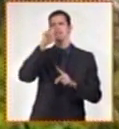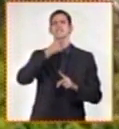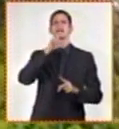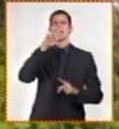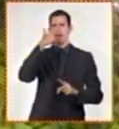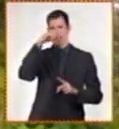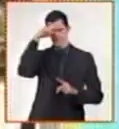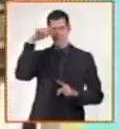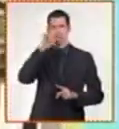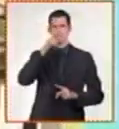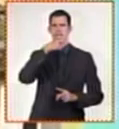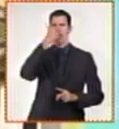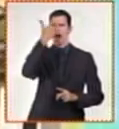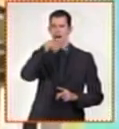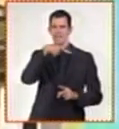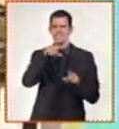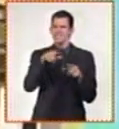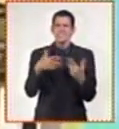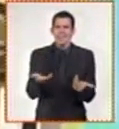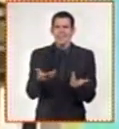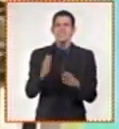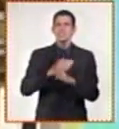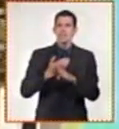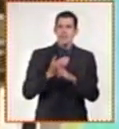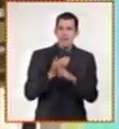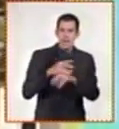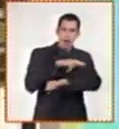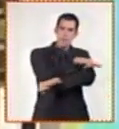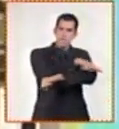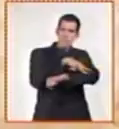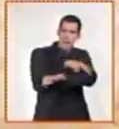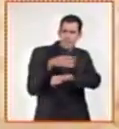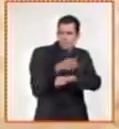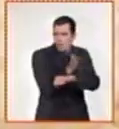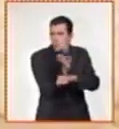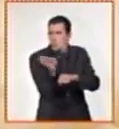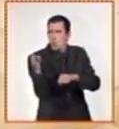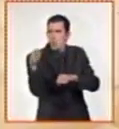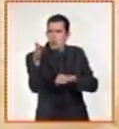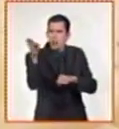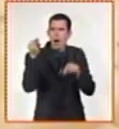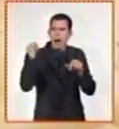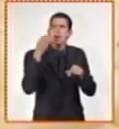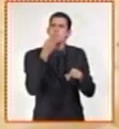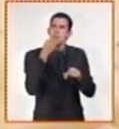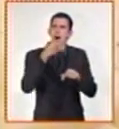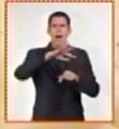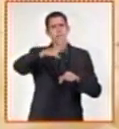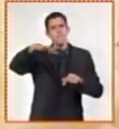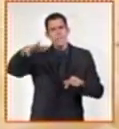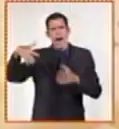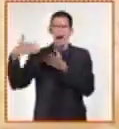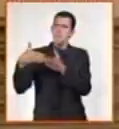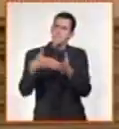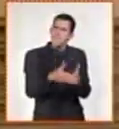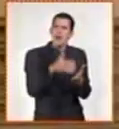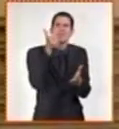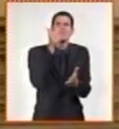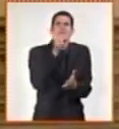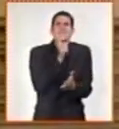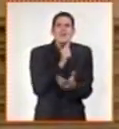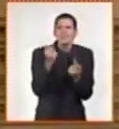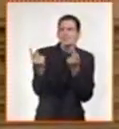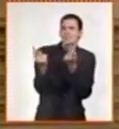eje principal. Pretende proporcionar una nueva plataforma de cooperación y un nuevo impulso